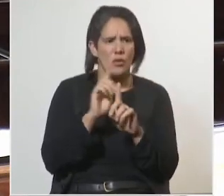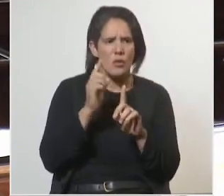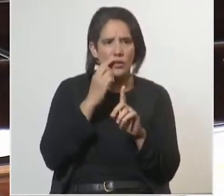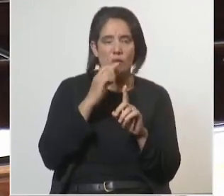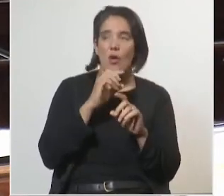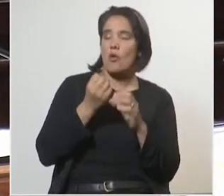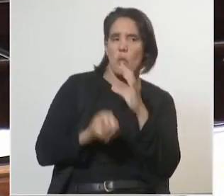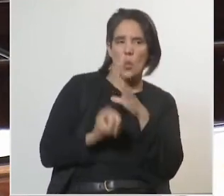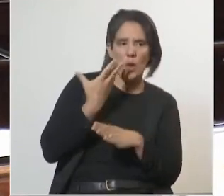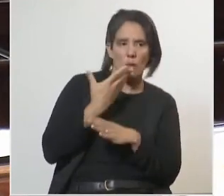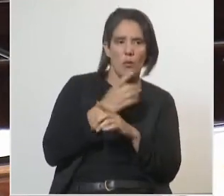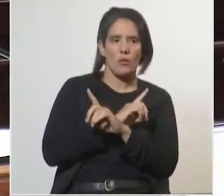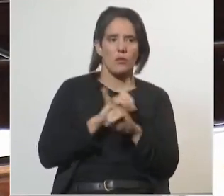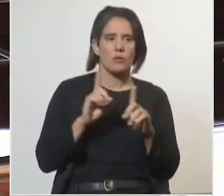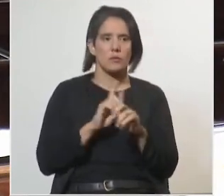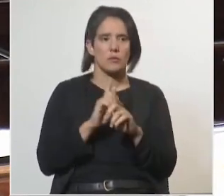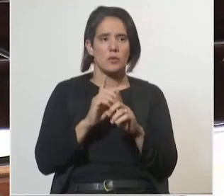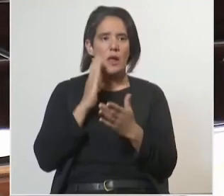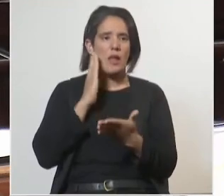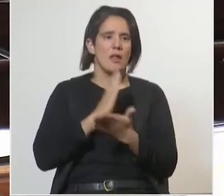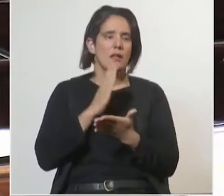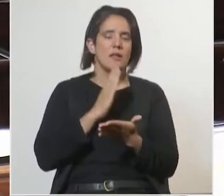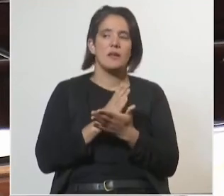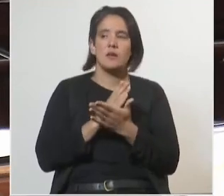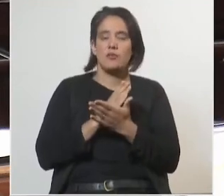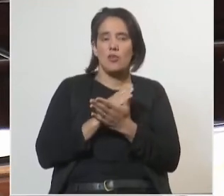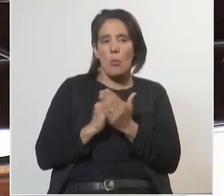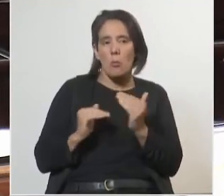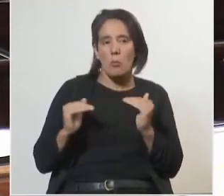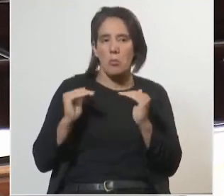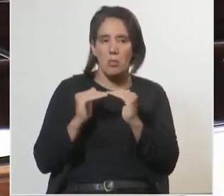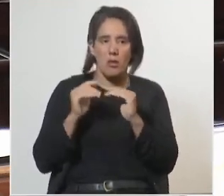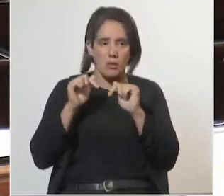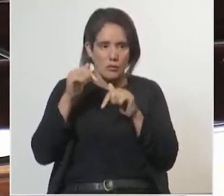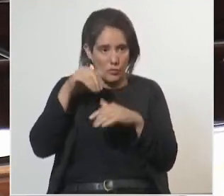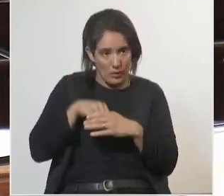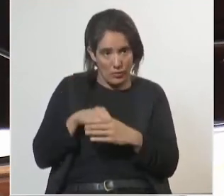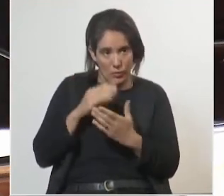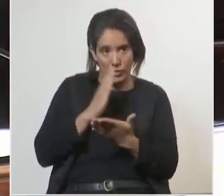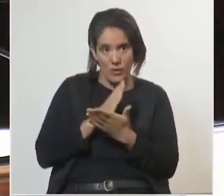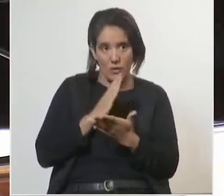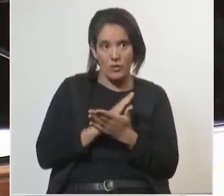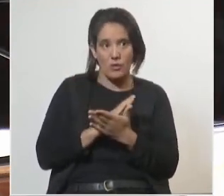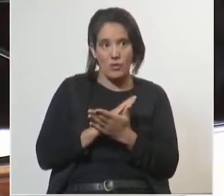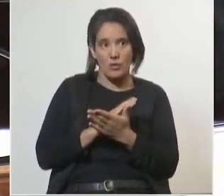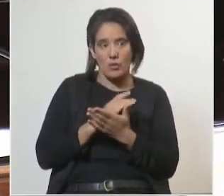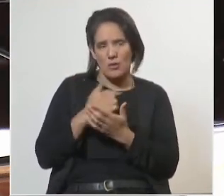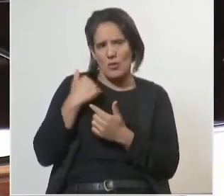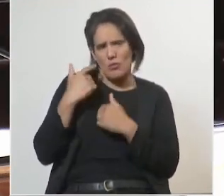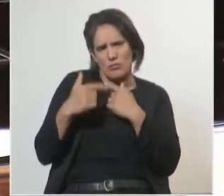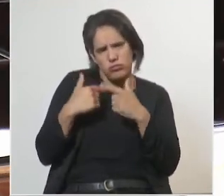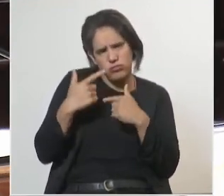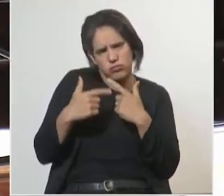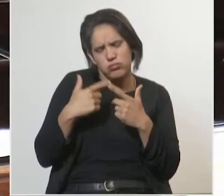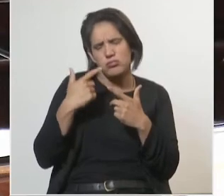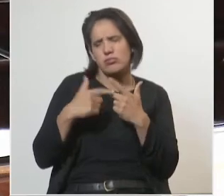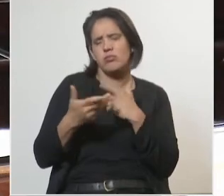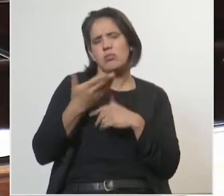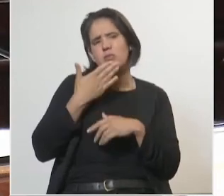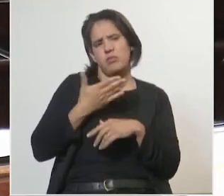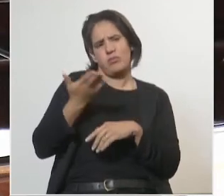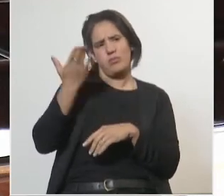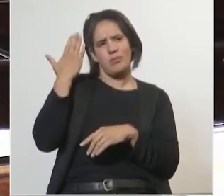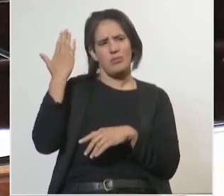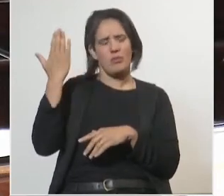ninguna novedad en el derecho comparado ni en nuestro derecho. Existen múltiples